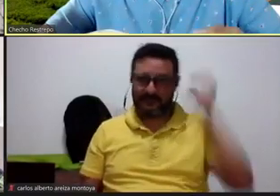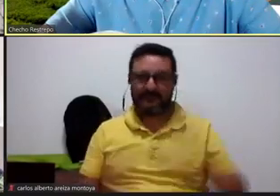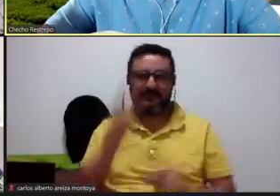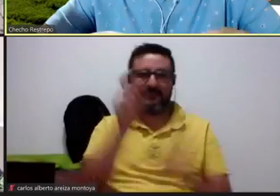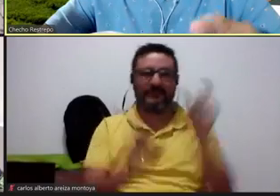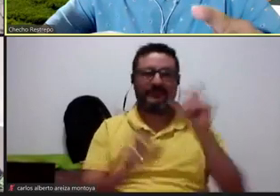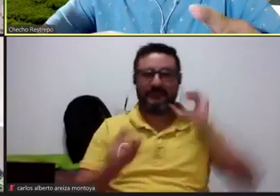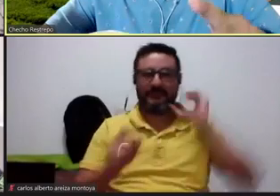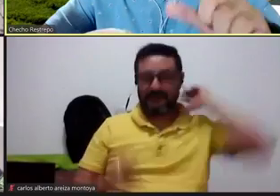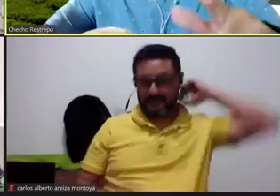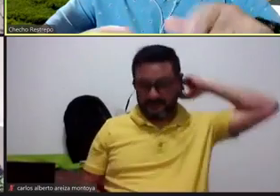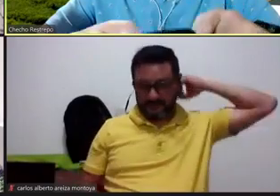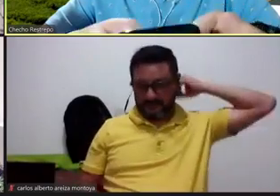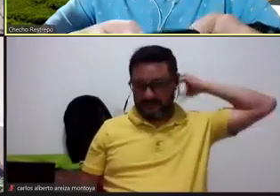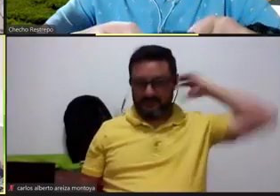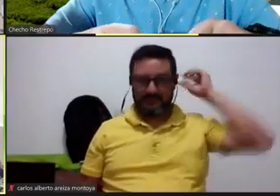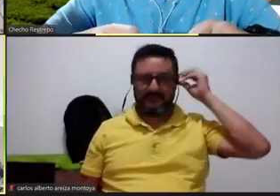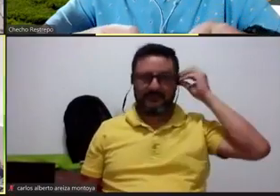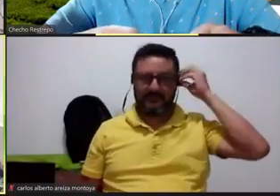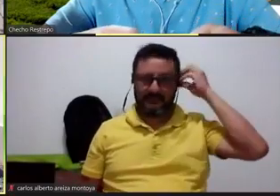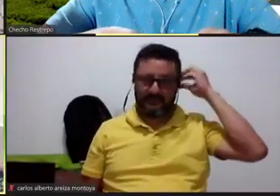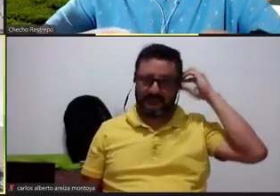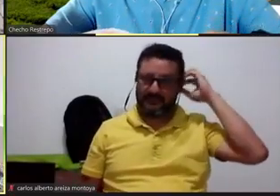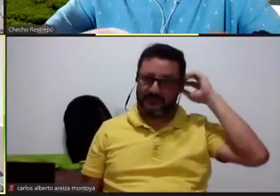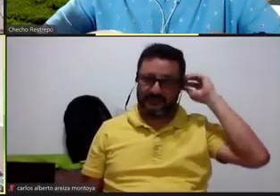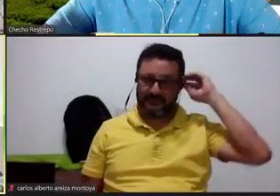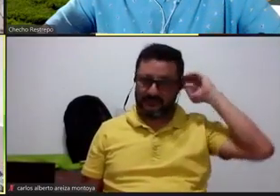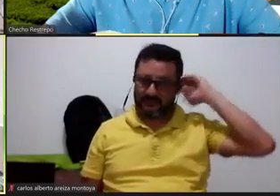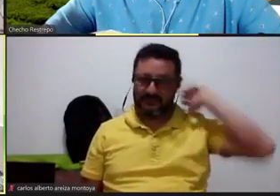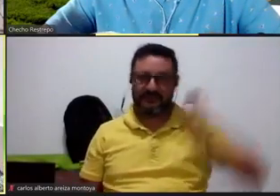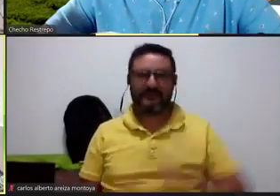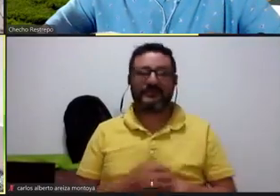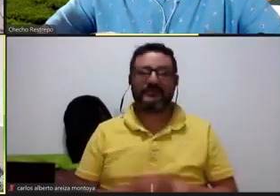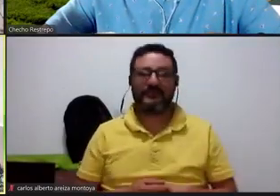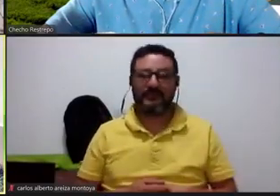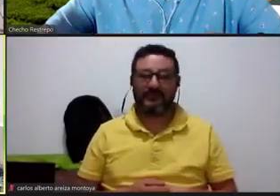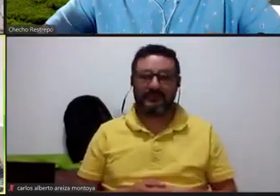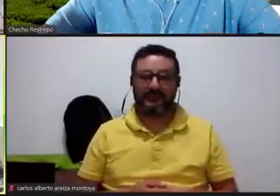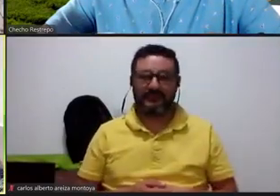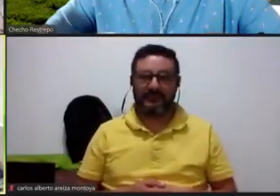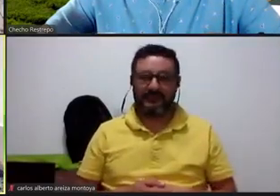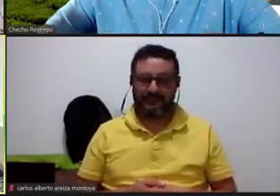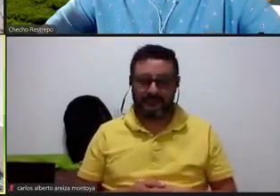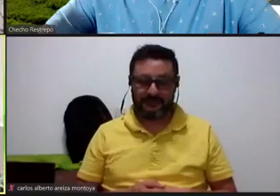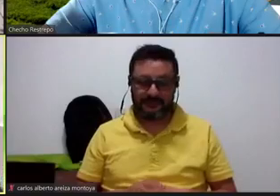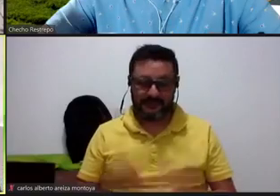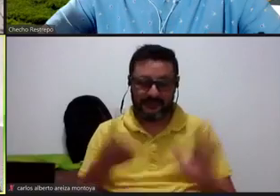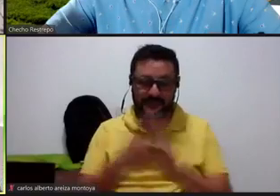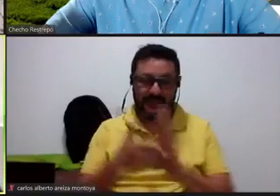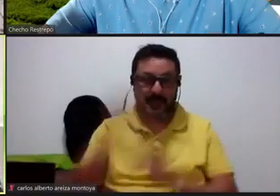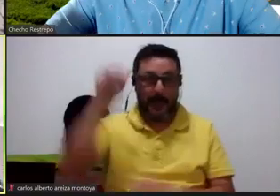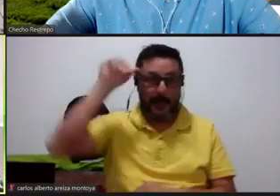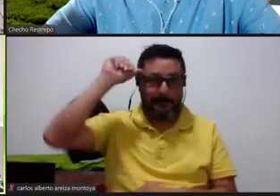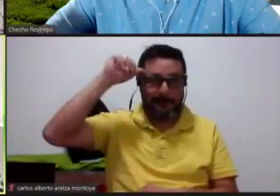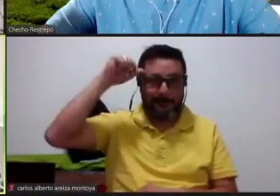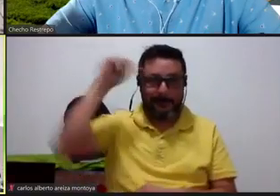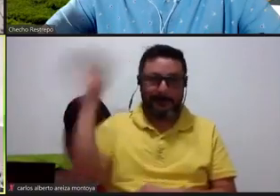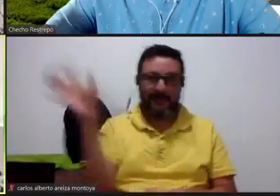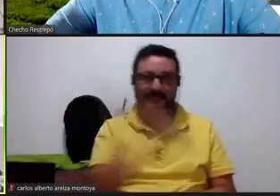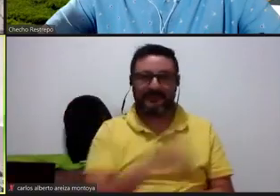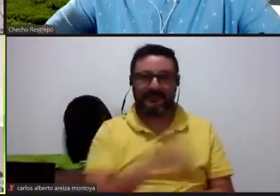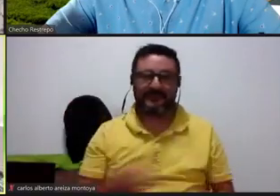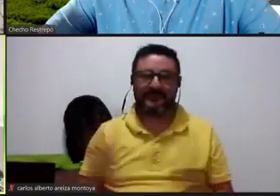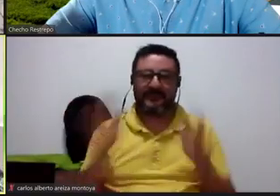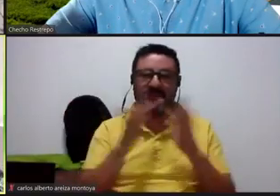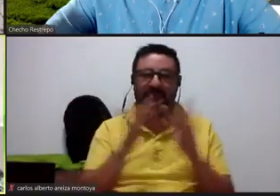hoy. Este programa Claro también, que sí. claro, sí. No, les iba a recordar a todos nuestros televidentes que